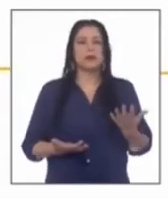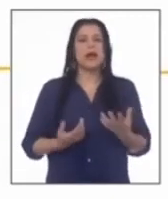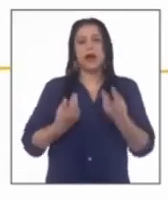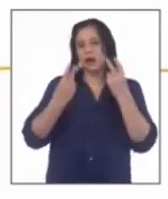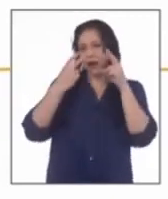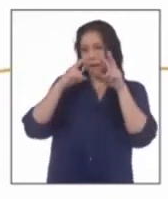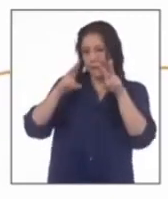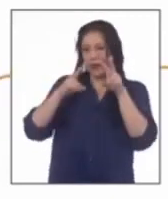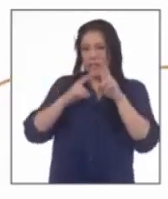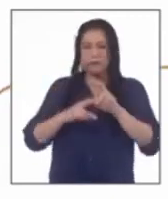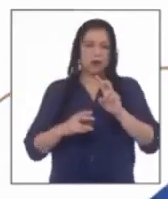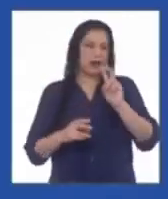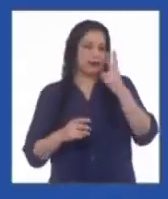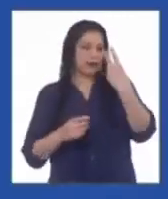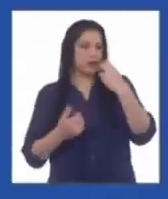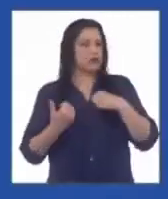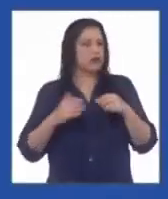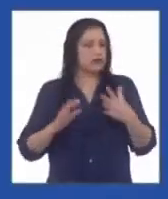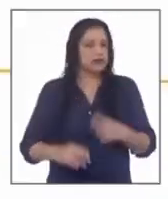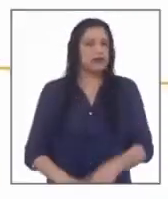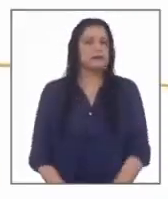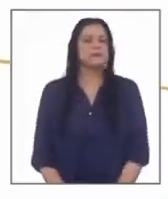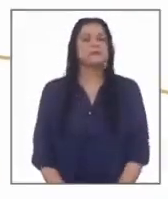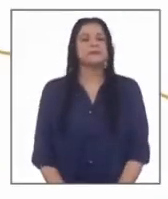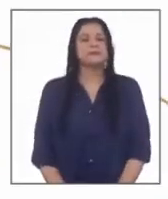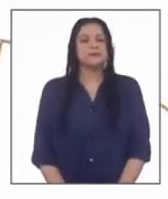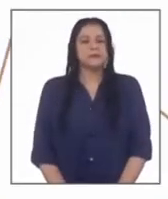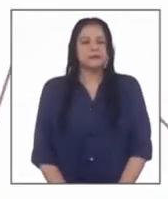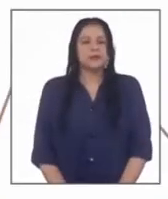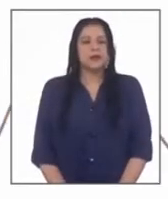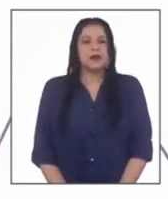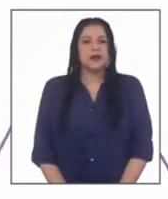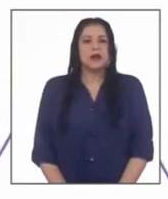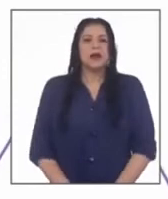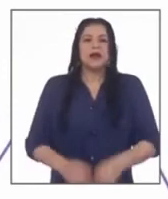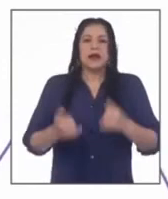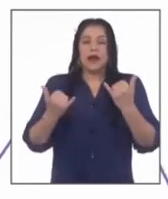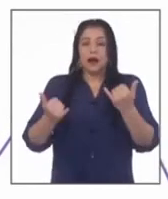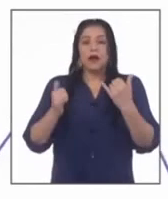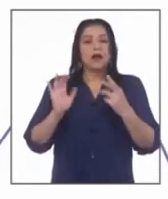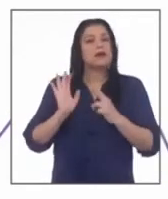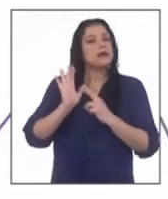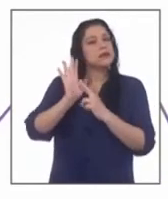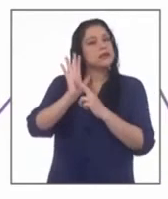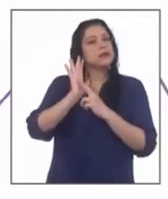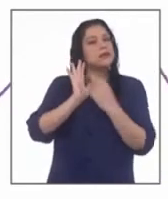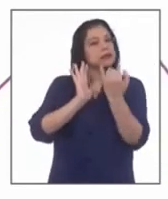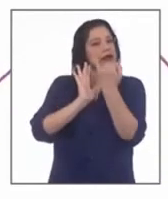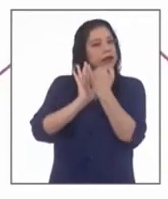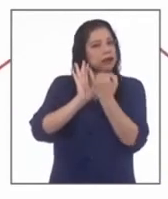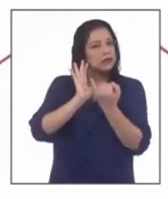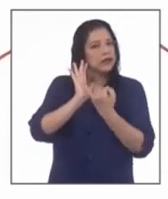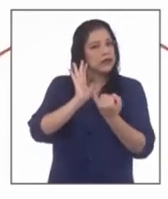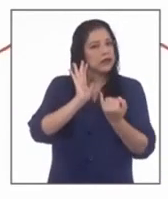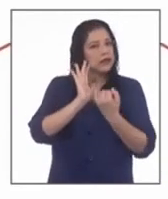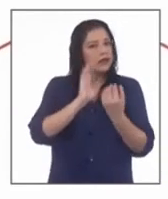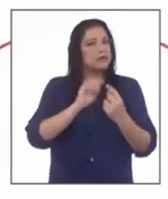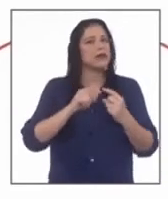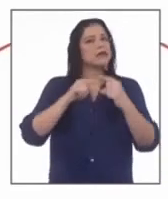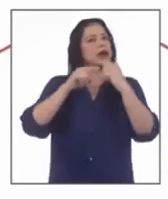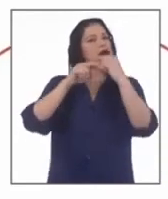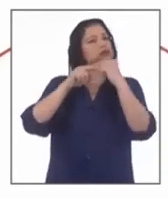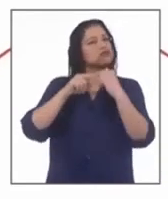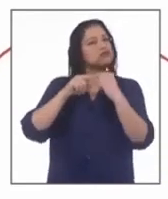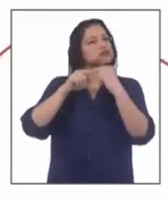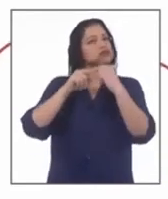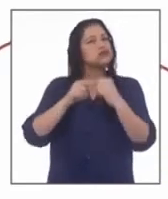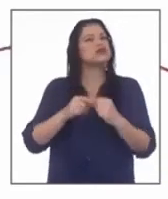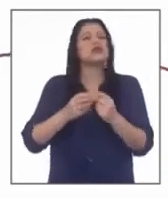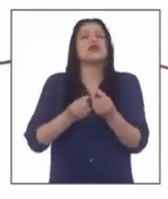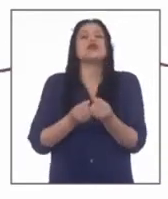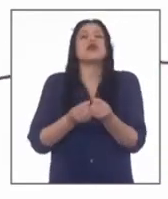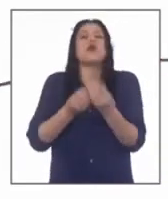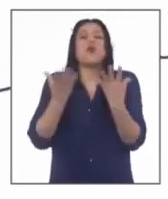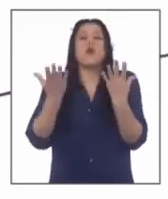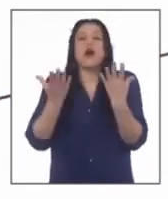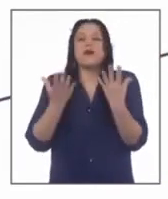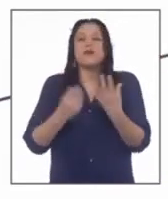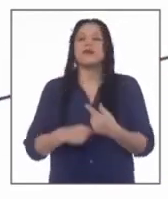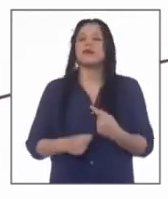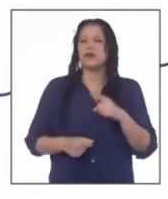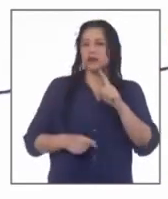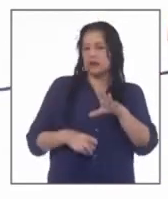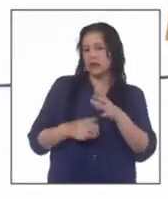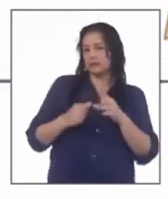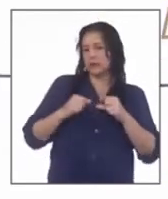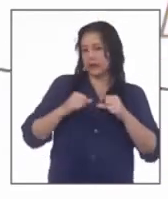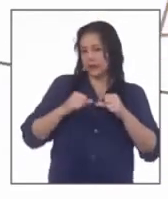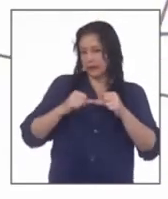Ahora veamos la segunda actividad. Ahora representa gráficamente la oscilación de los valores de saturación de oxígeno